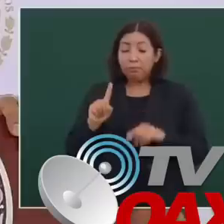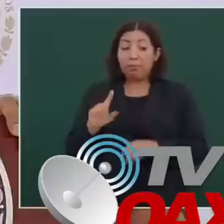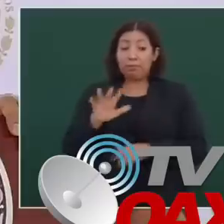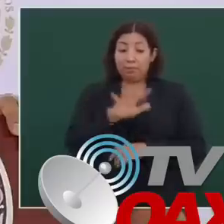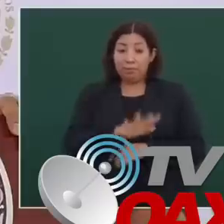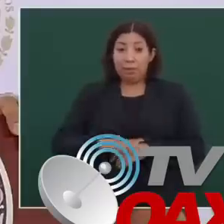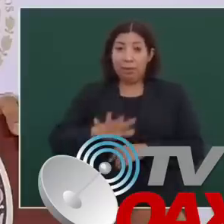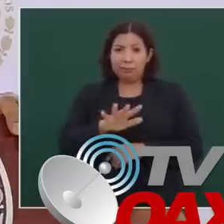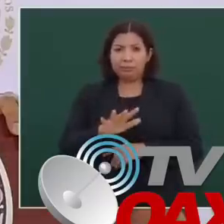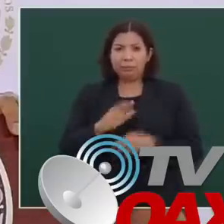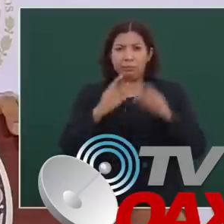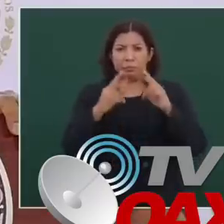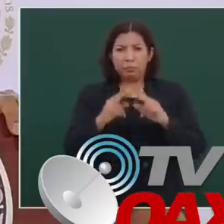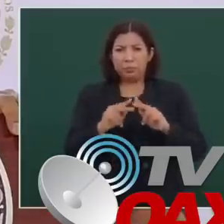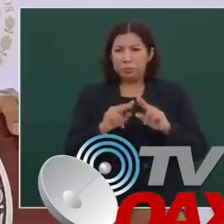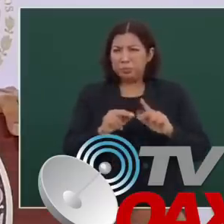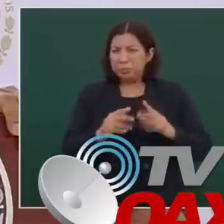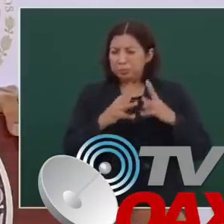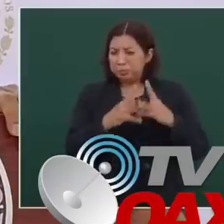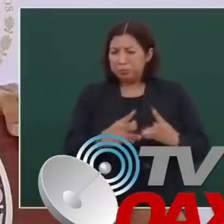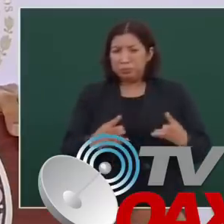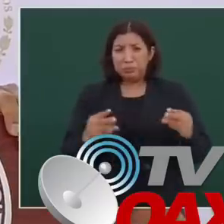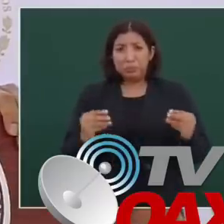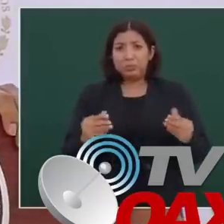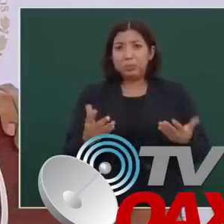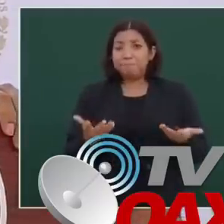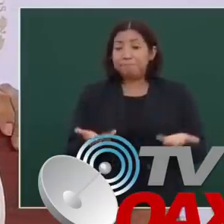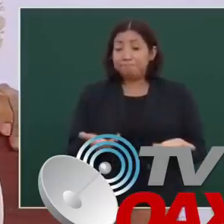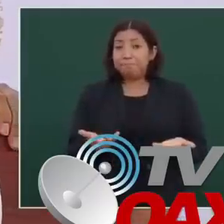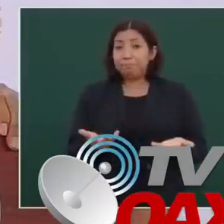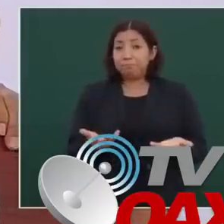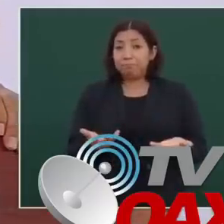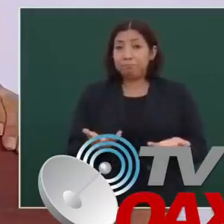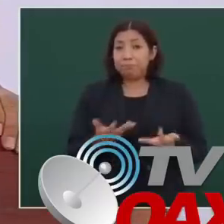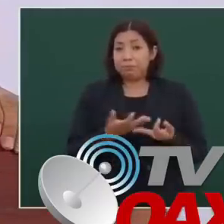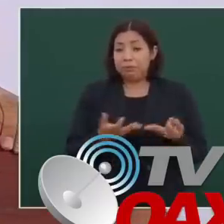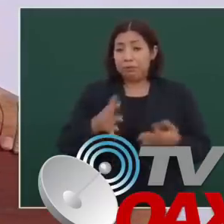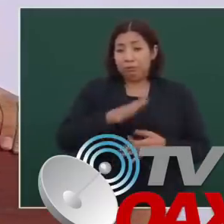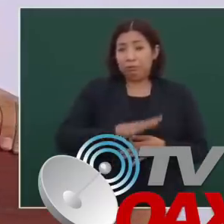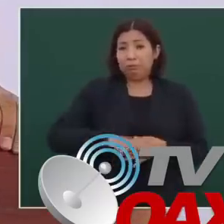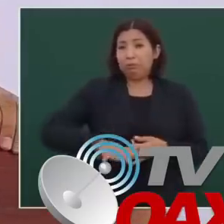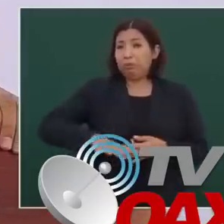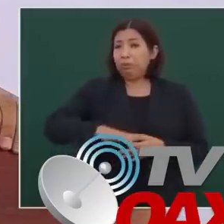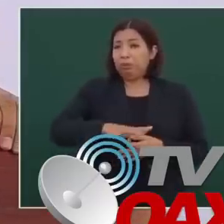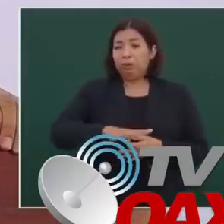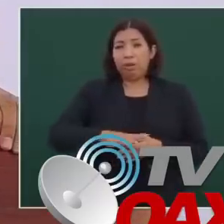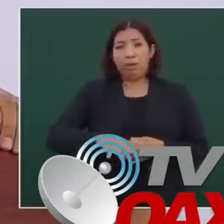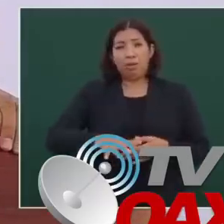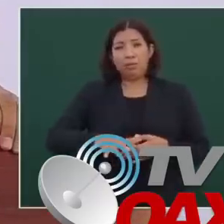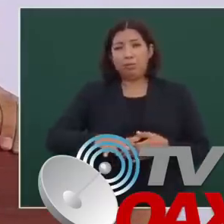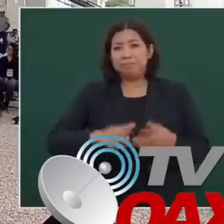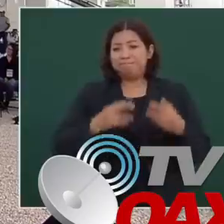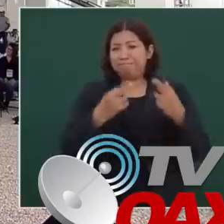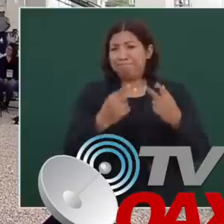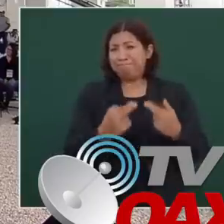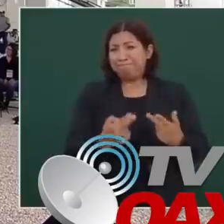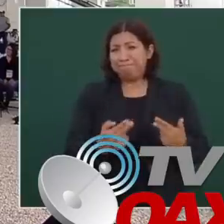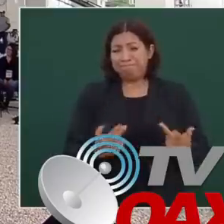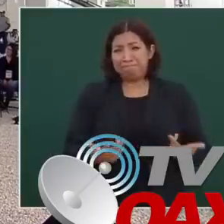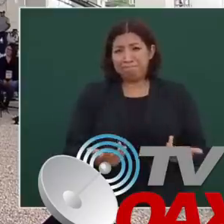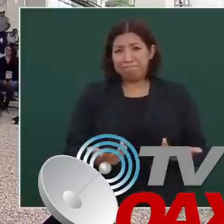eh el territorio toda esa zona y que